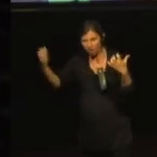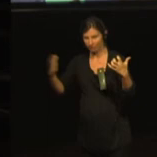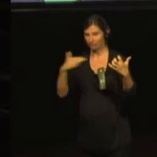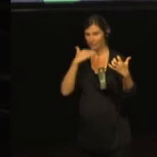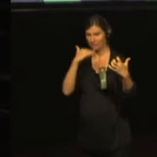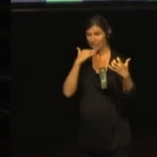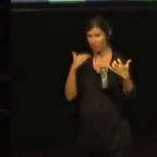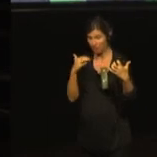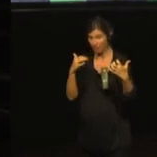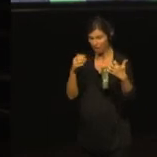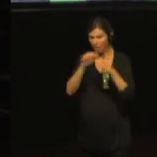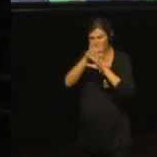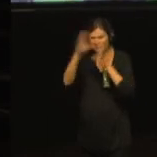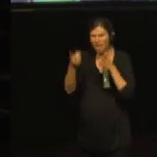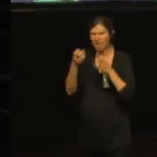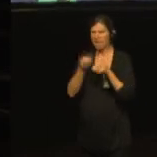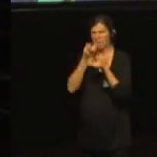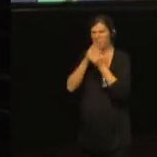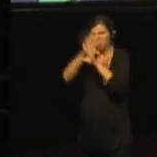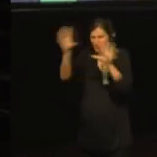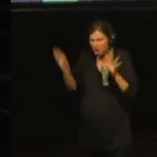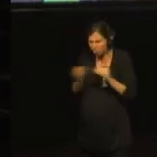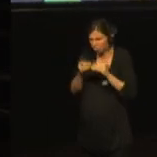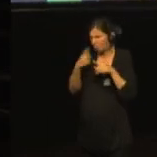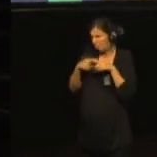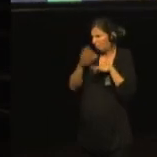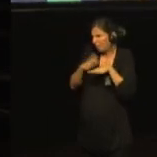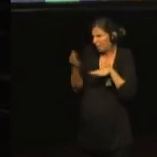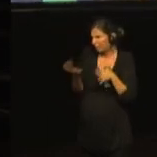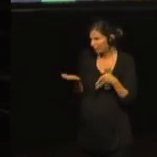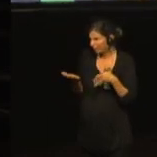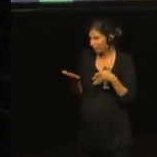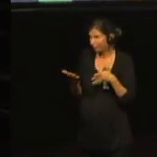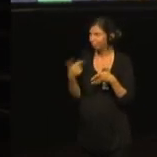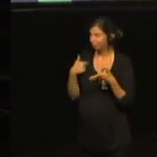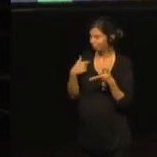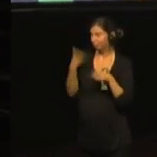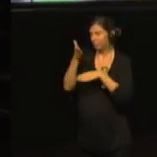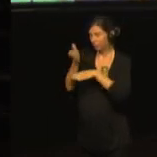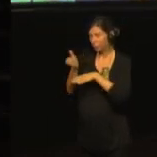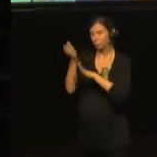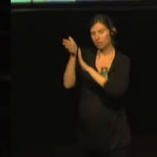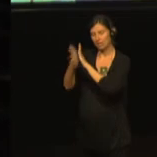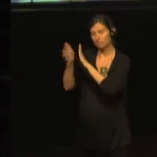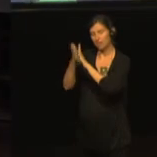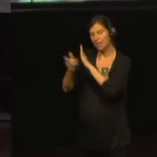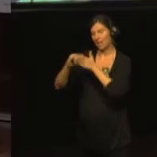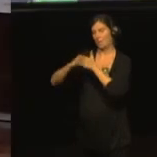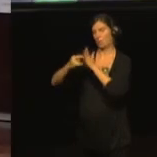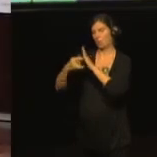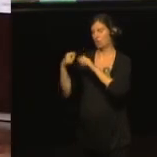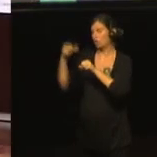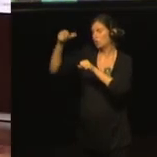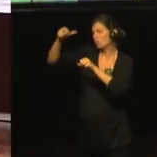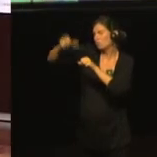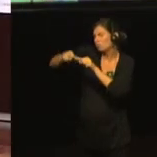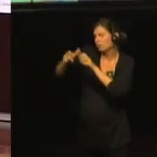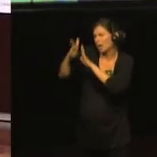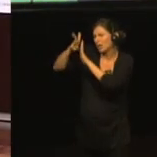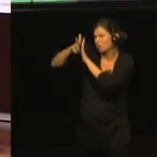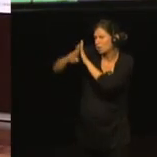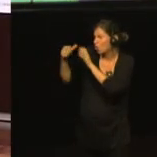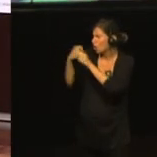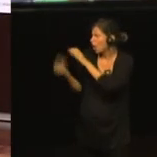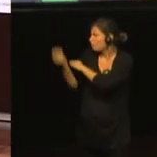tan importante y les hablamos un poco de la historia también del proyecto. Y fue muy importante explicarles